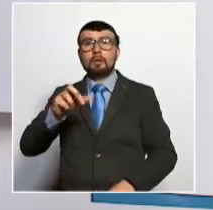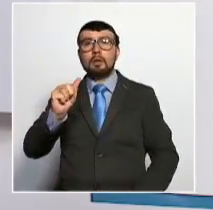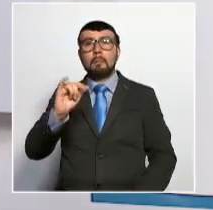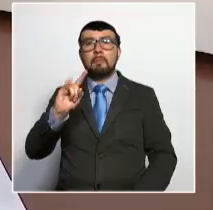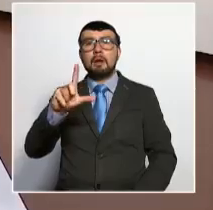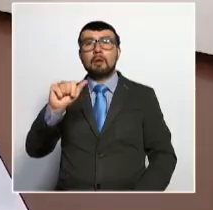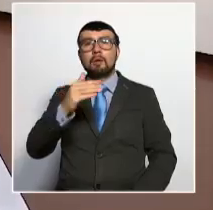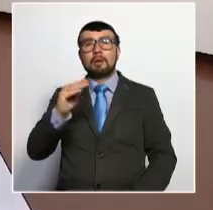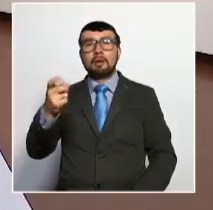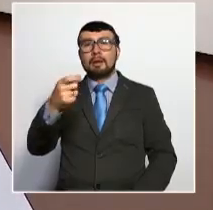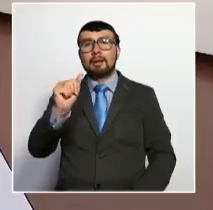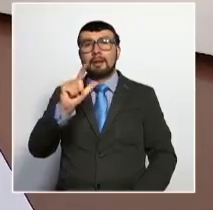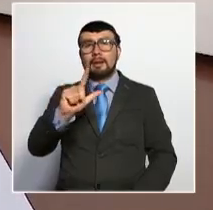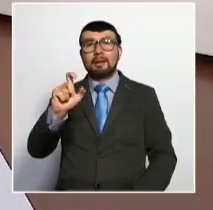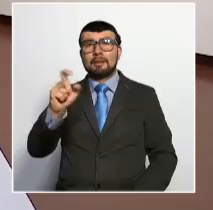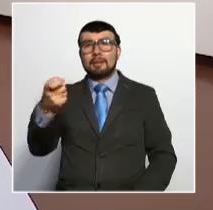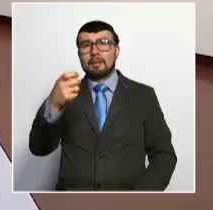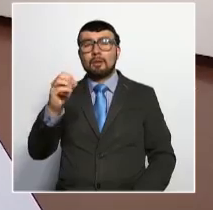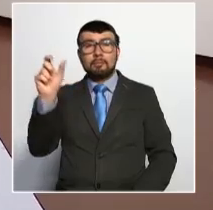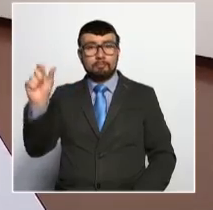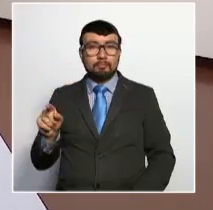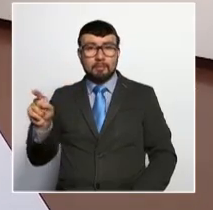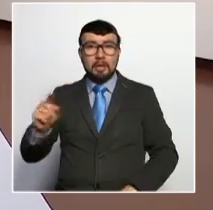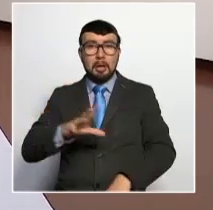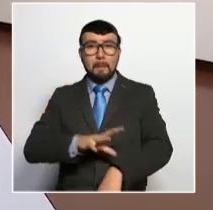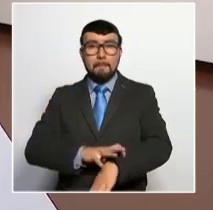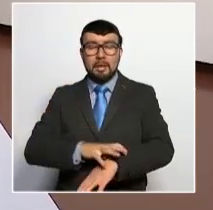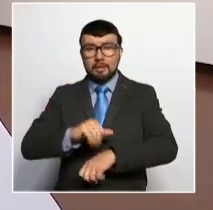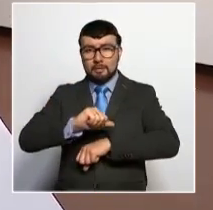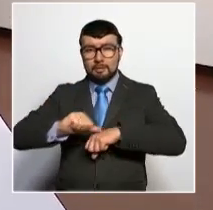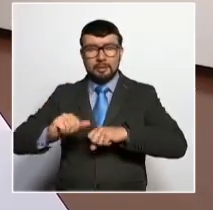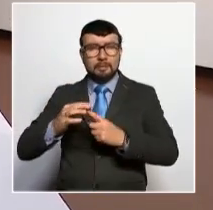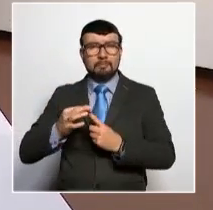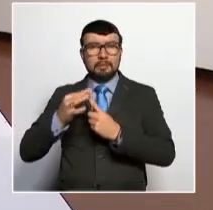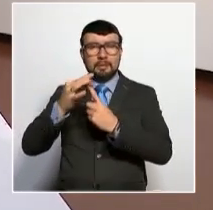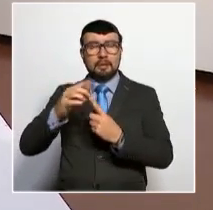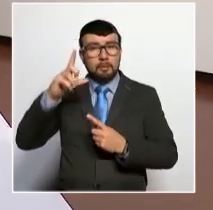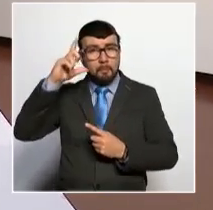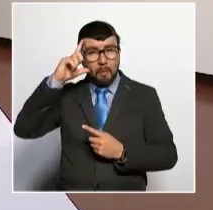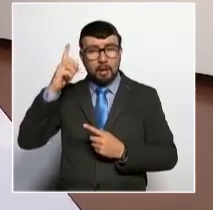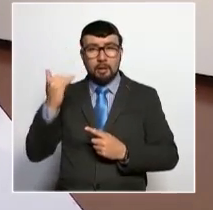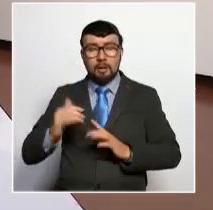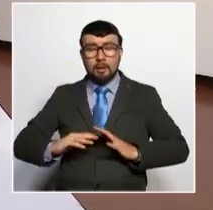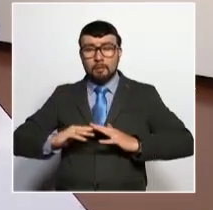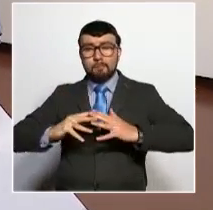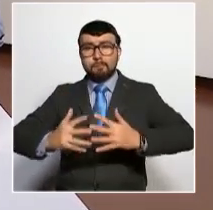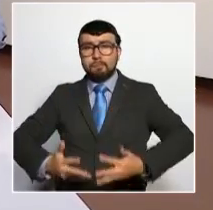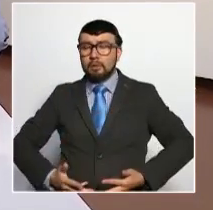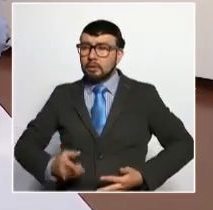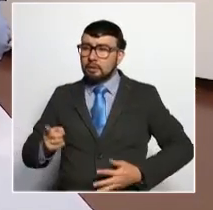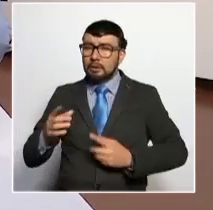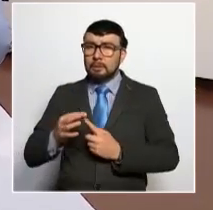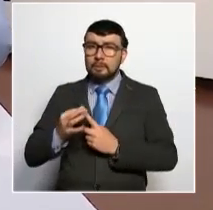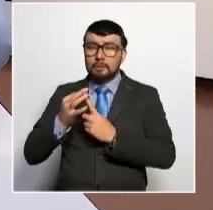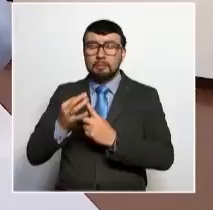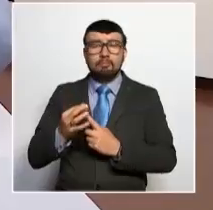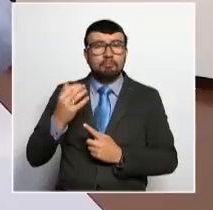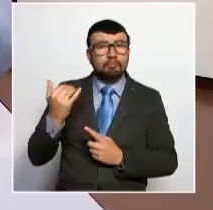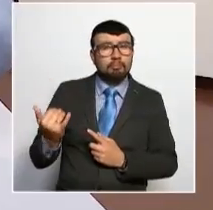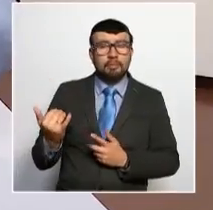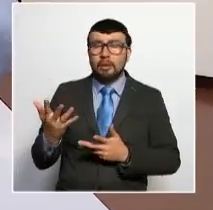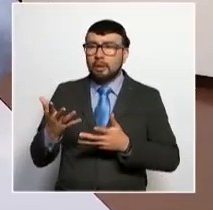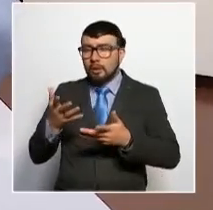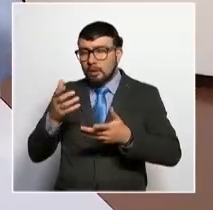Gallego. Ella es médica cirujana, especializada en ginecología y obstetricia, especializada en oncología